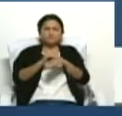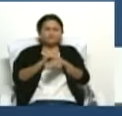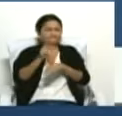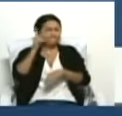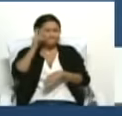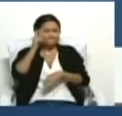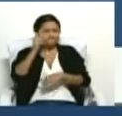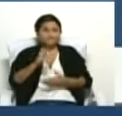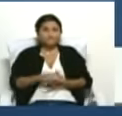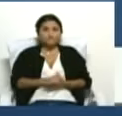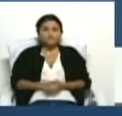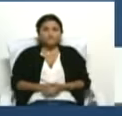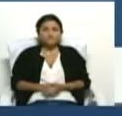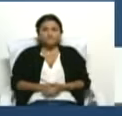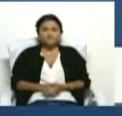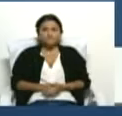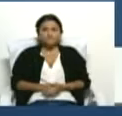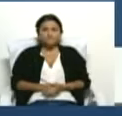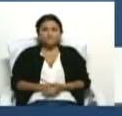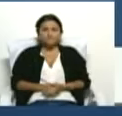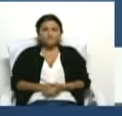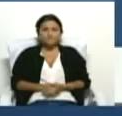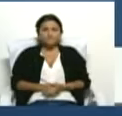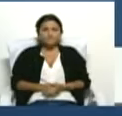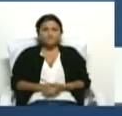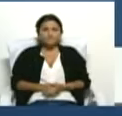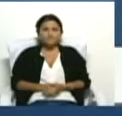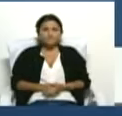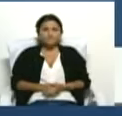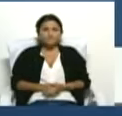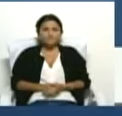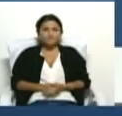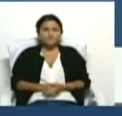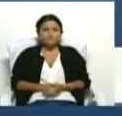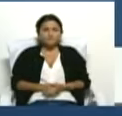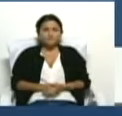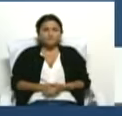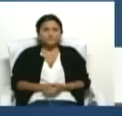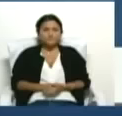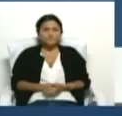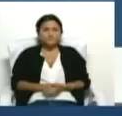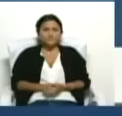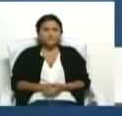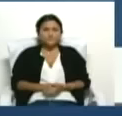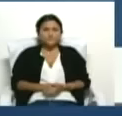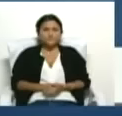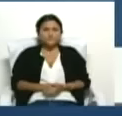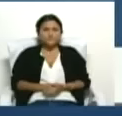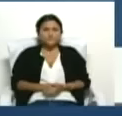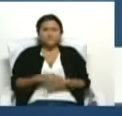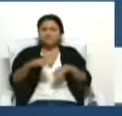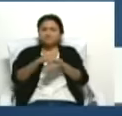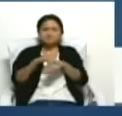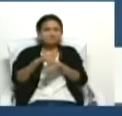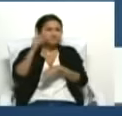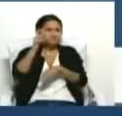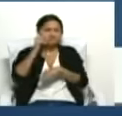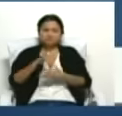medios grandes de comunicación, donde se han parado a dar una charla al respecto en sus editoriales?